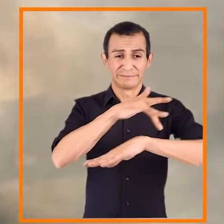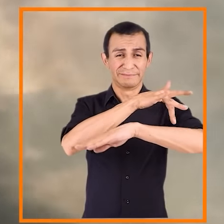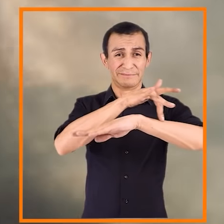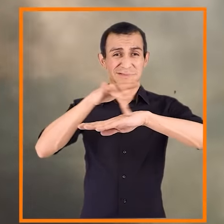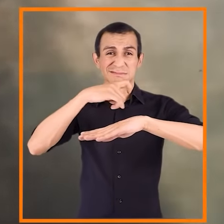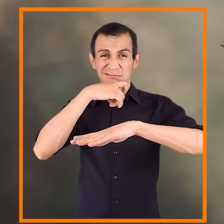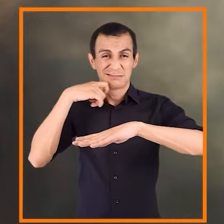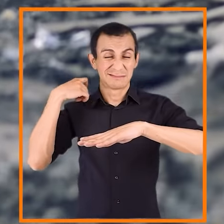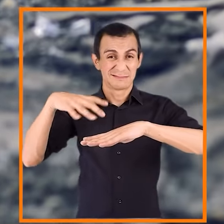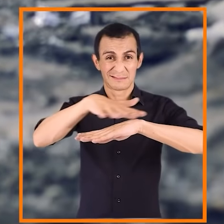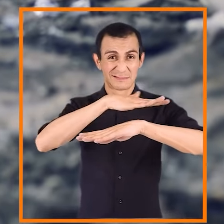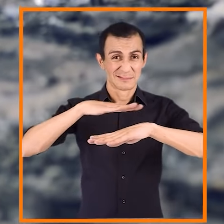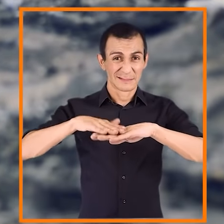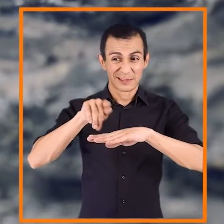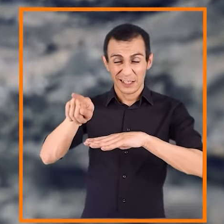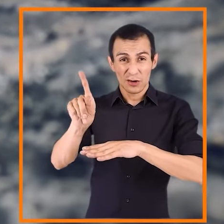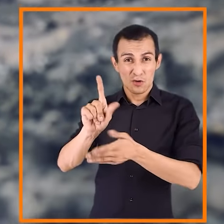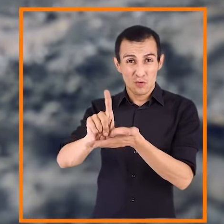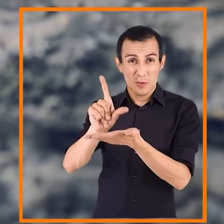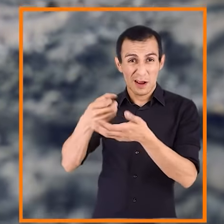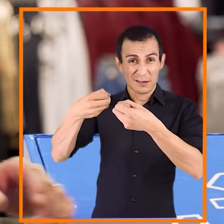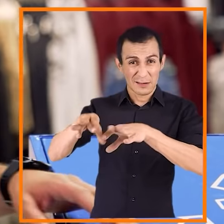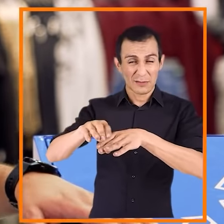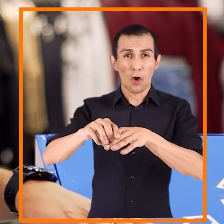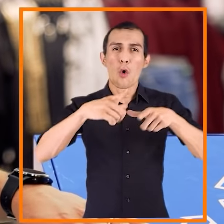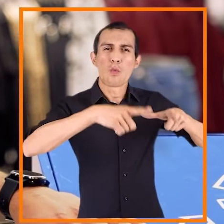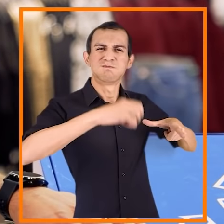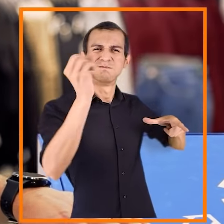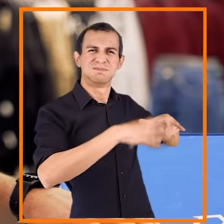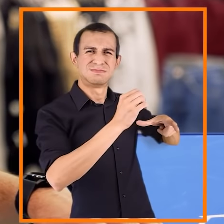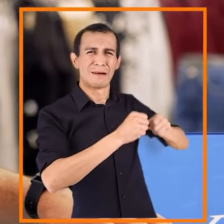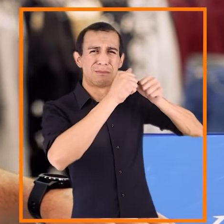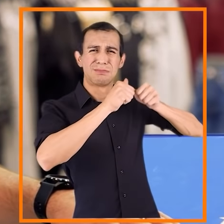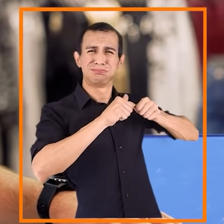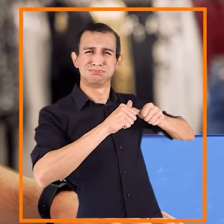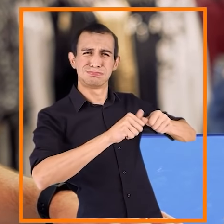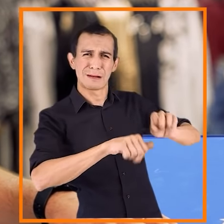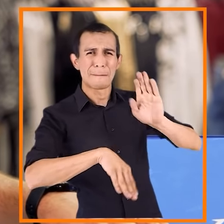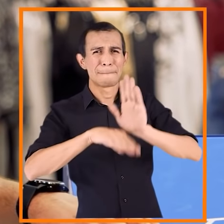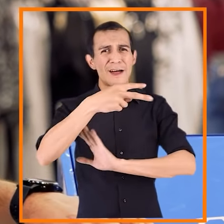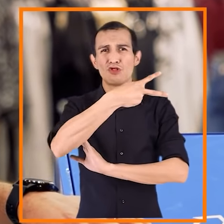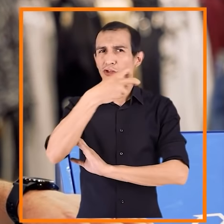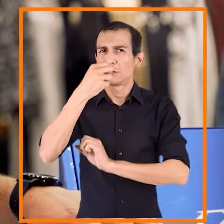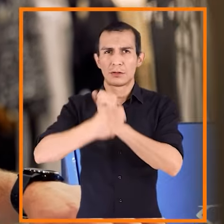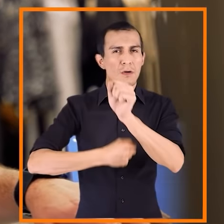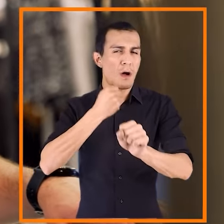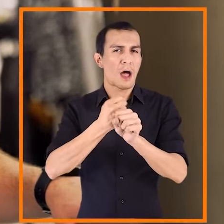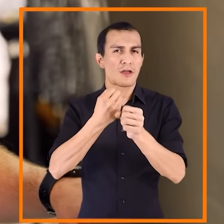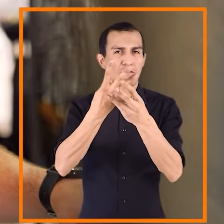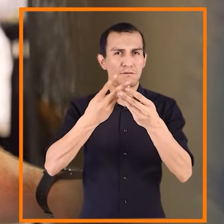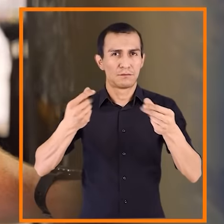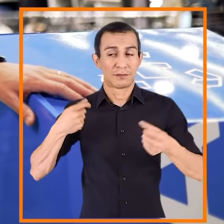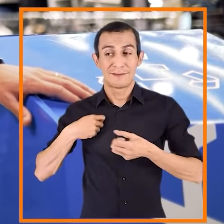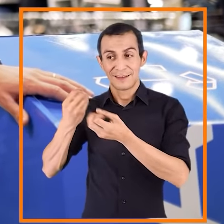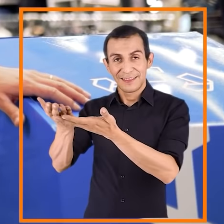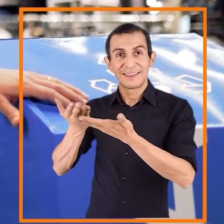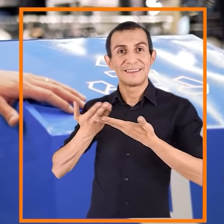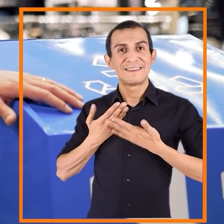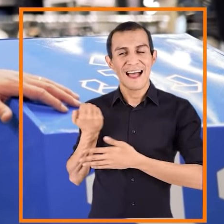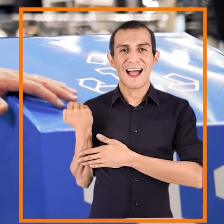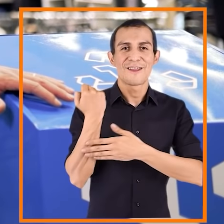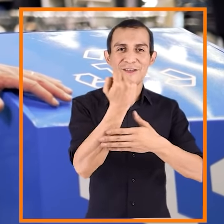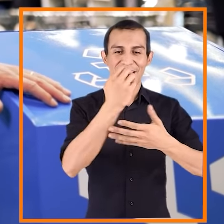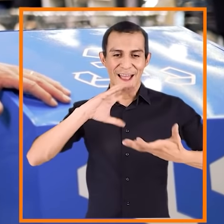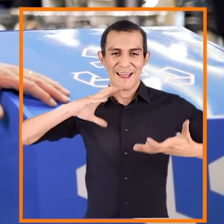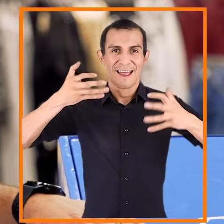En el desierto. Y si no termina allí, terminará en un vertedero, donde podría demorarse más de 200 años en descomponerse. Por eso te